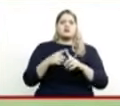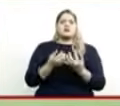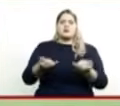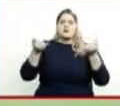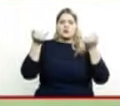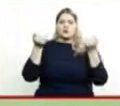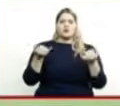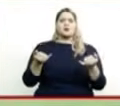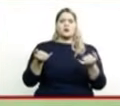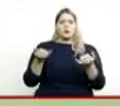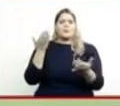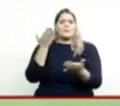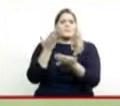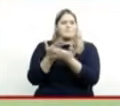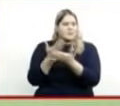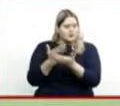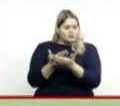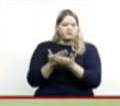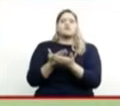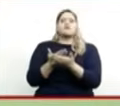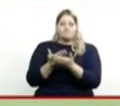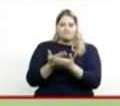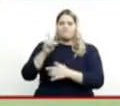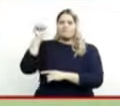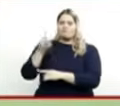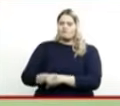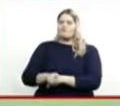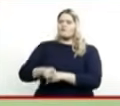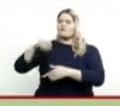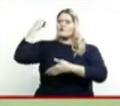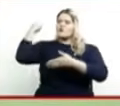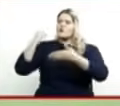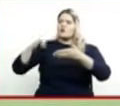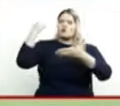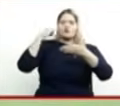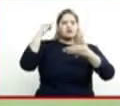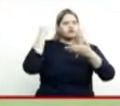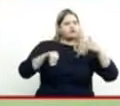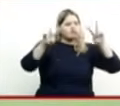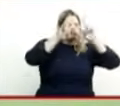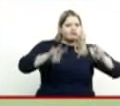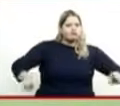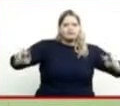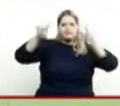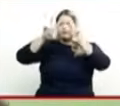ordenado una investigación a fondo y una auditoría.